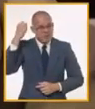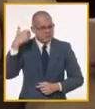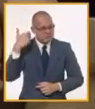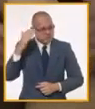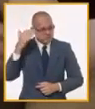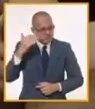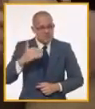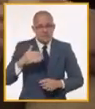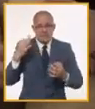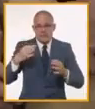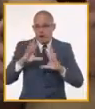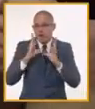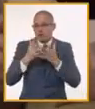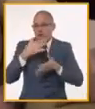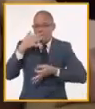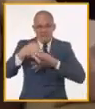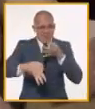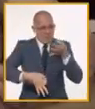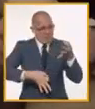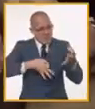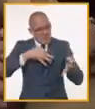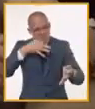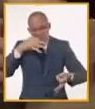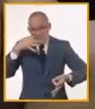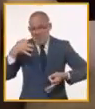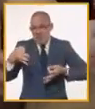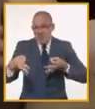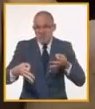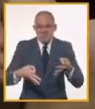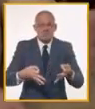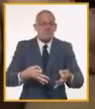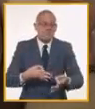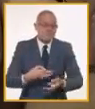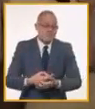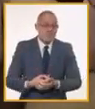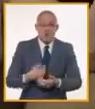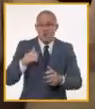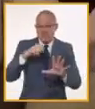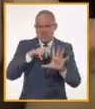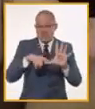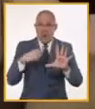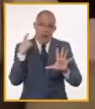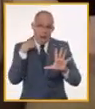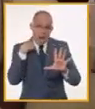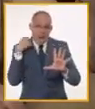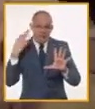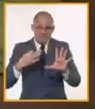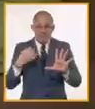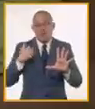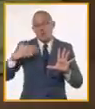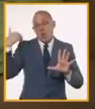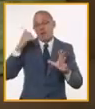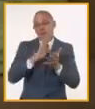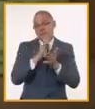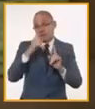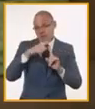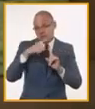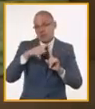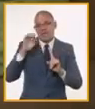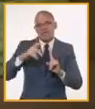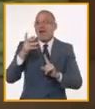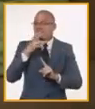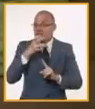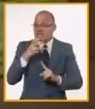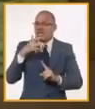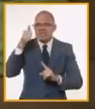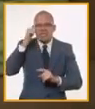daba explicaciones y todo. Y bueno, yo tuve como los 5 años eso. Cuando estaba en Matanza iba mucho también, casi los